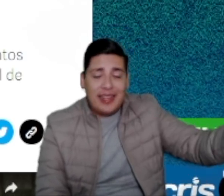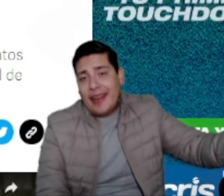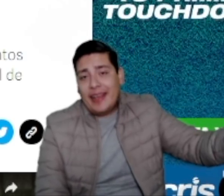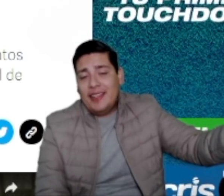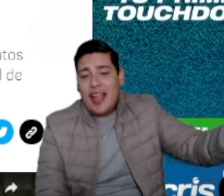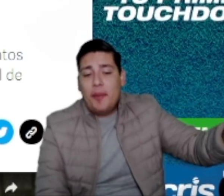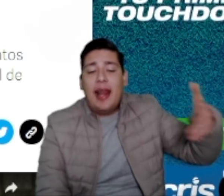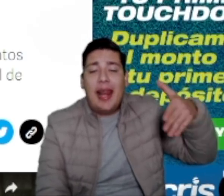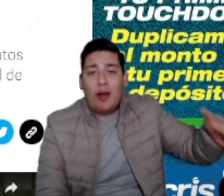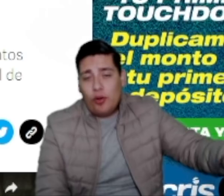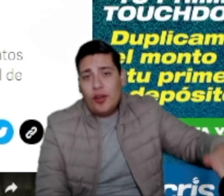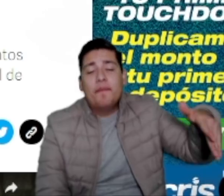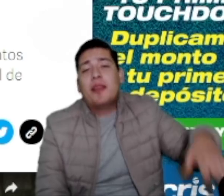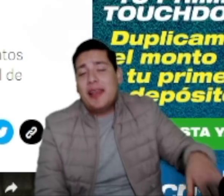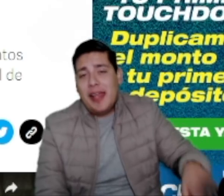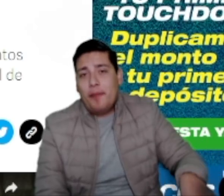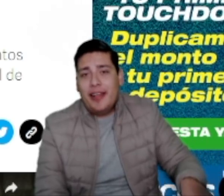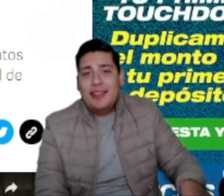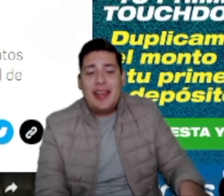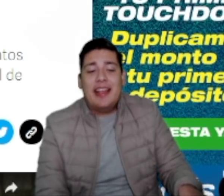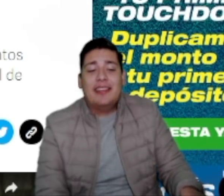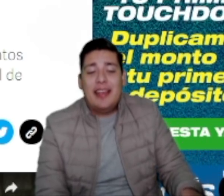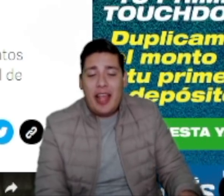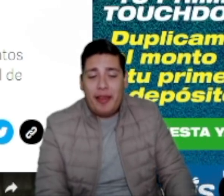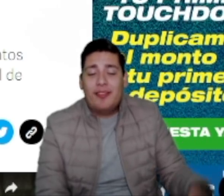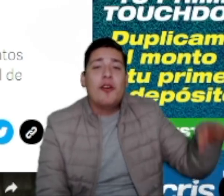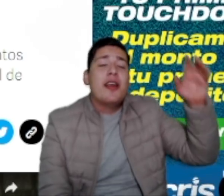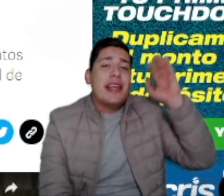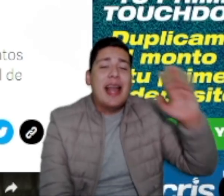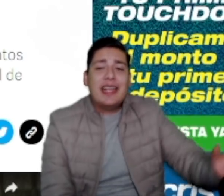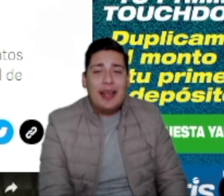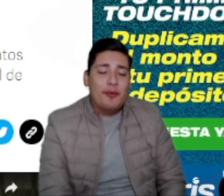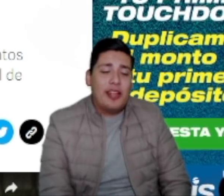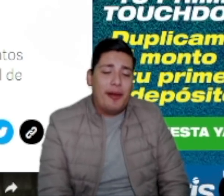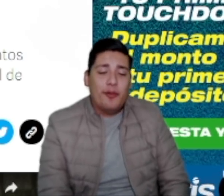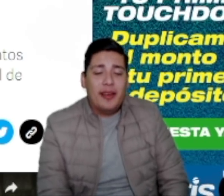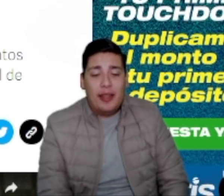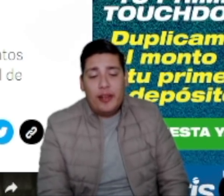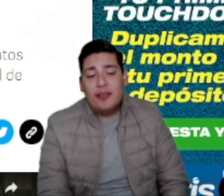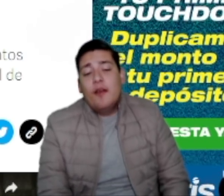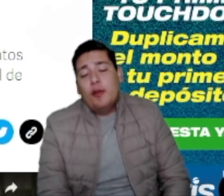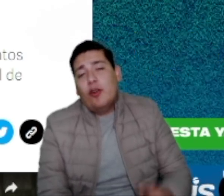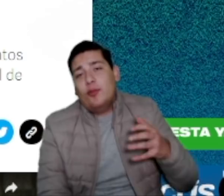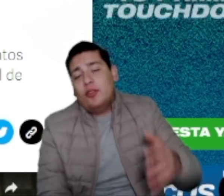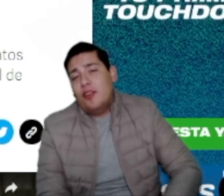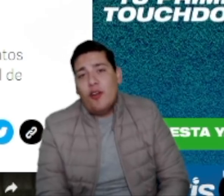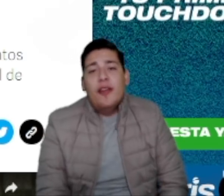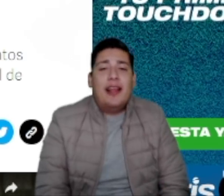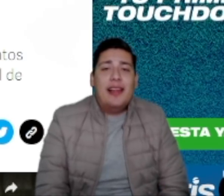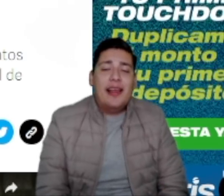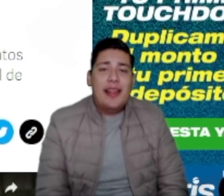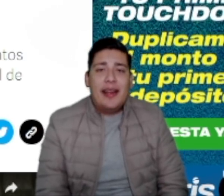la serie que se llama La Corona. Allí aparece este evento. Y ya que estamos hablando de Netflix, pues lo que